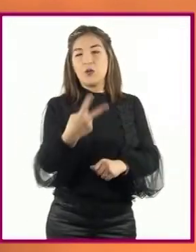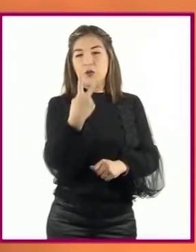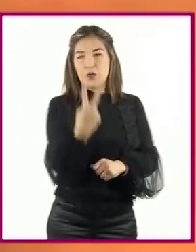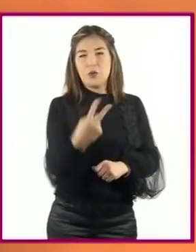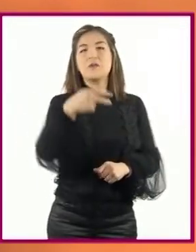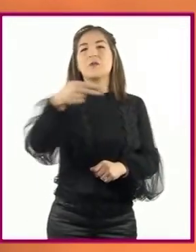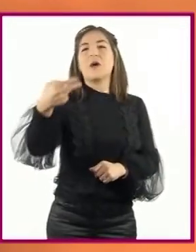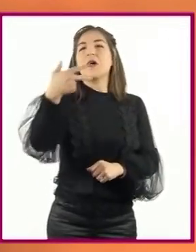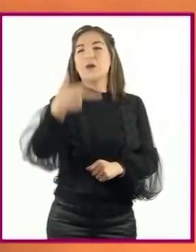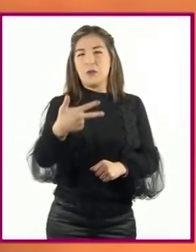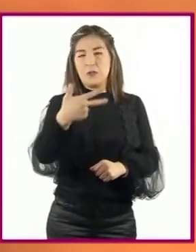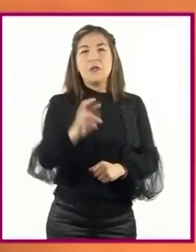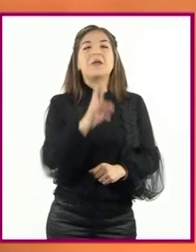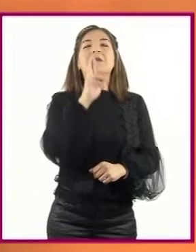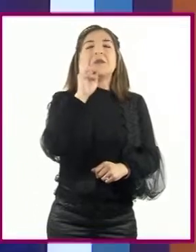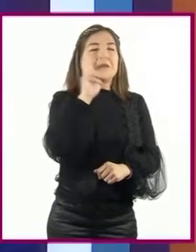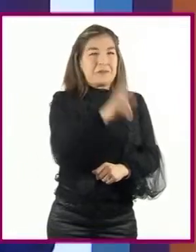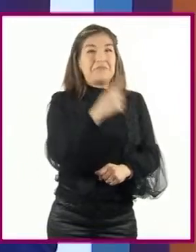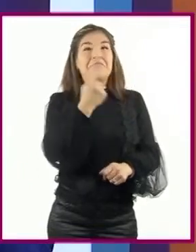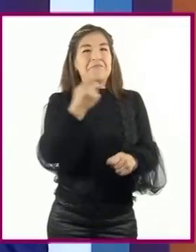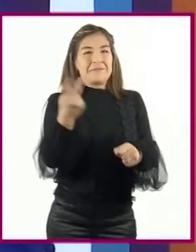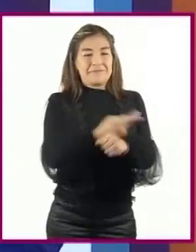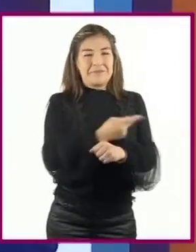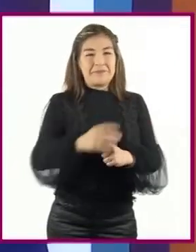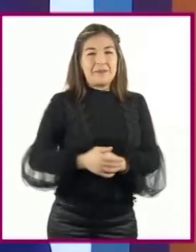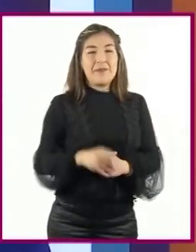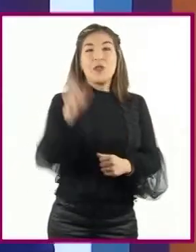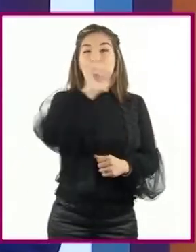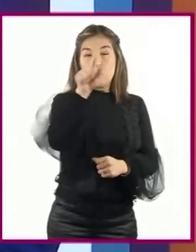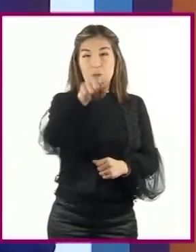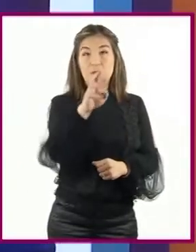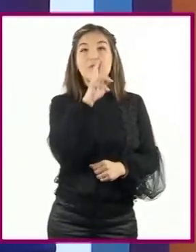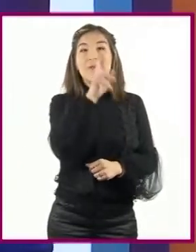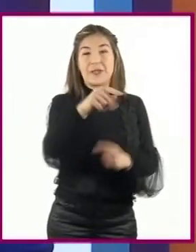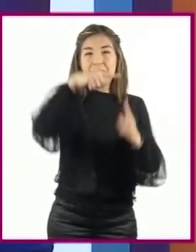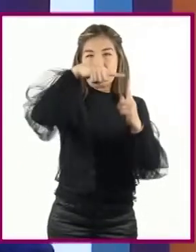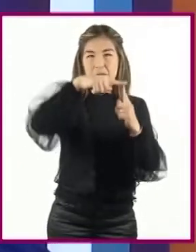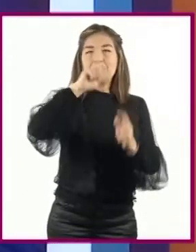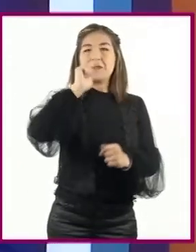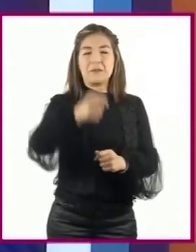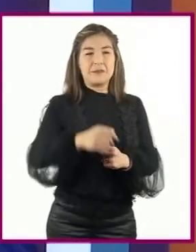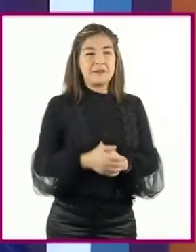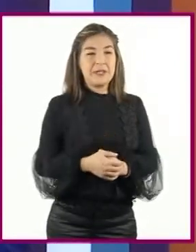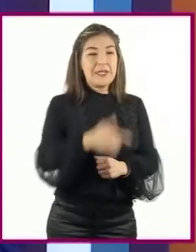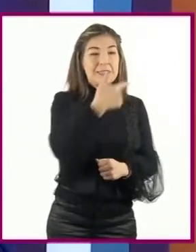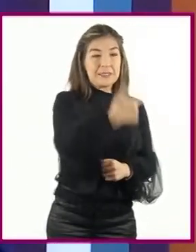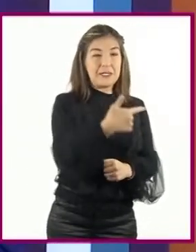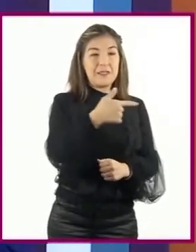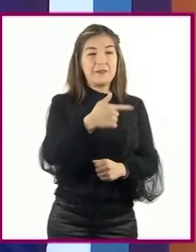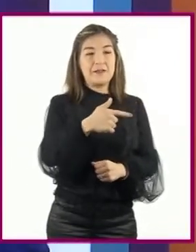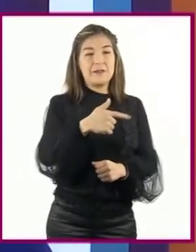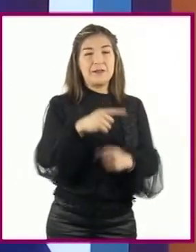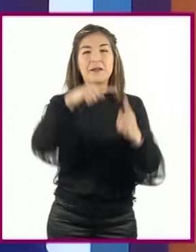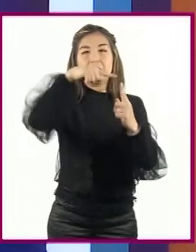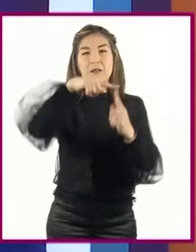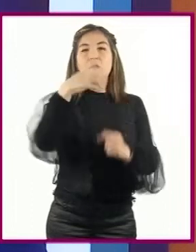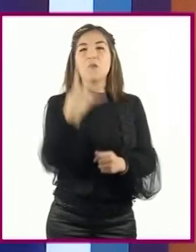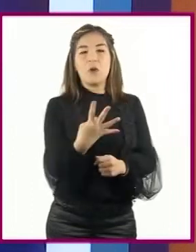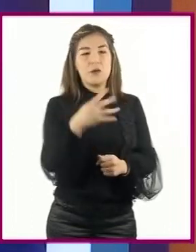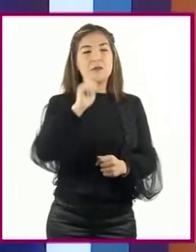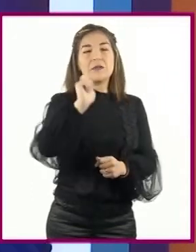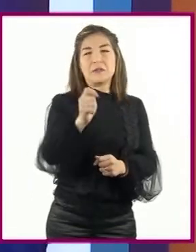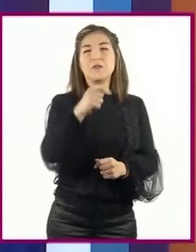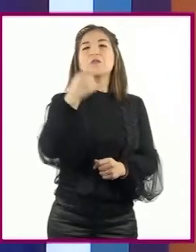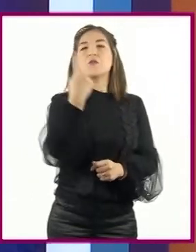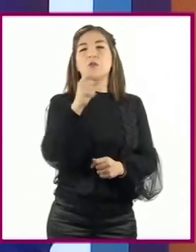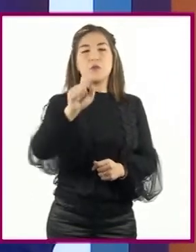8. Y veamos qué sucede. Al resolver las divisiones tenemos que 7 entre 4 es igual a